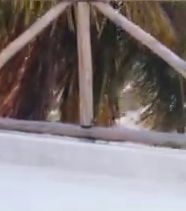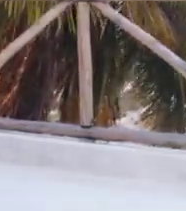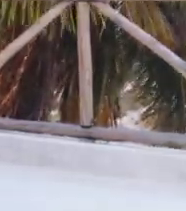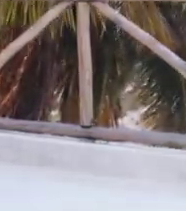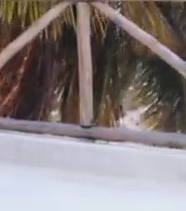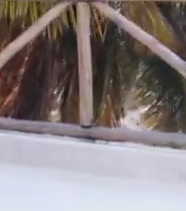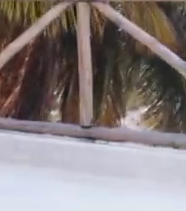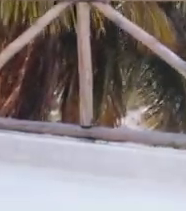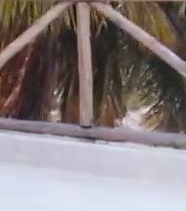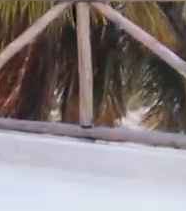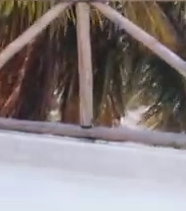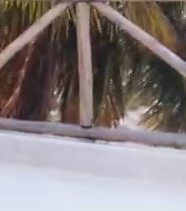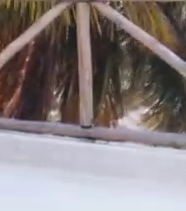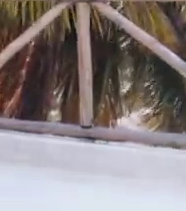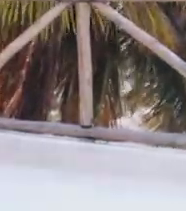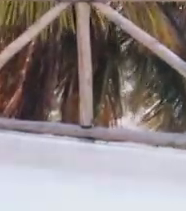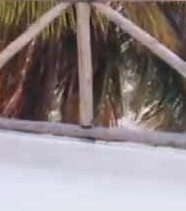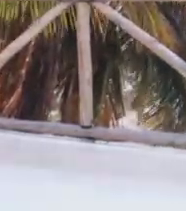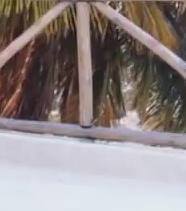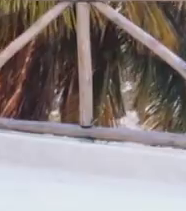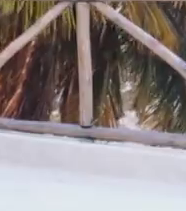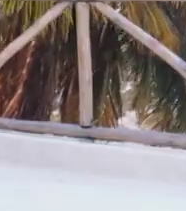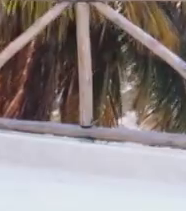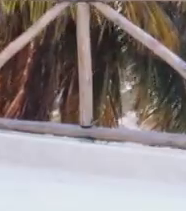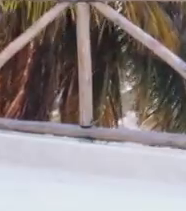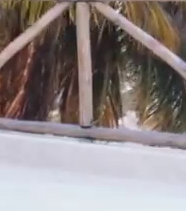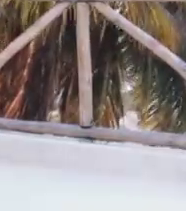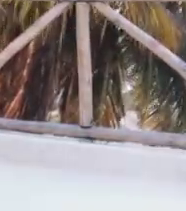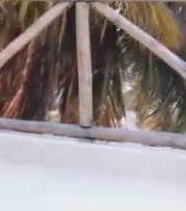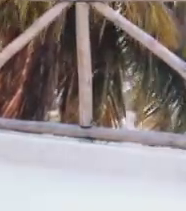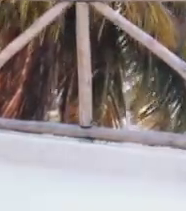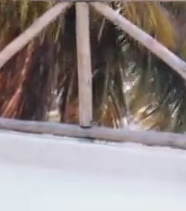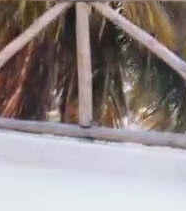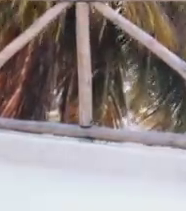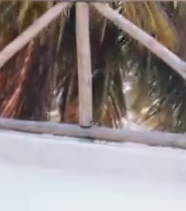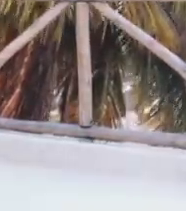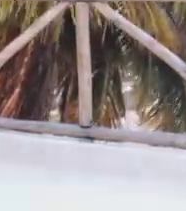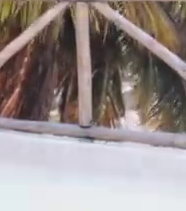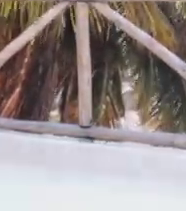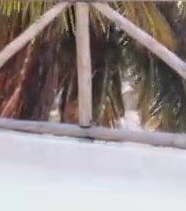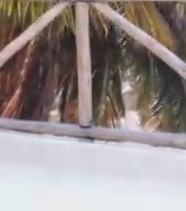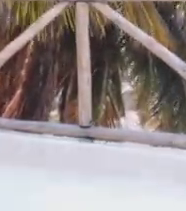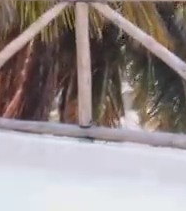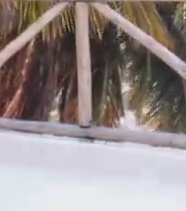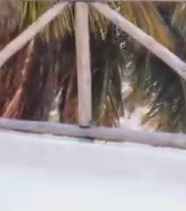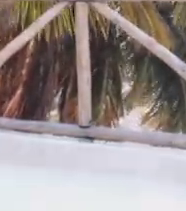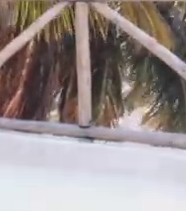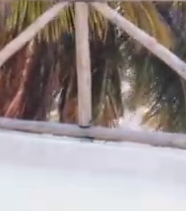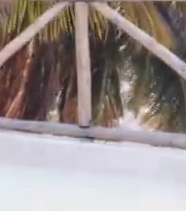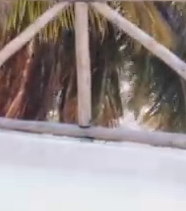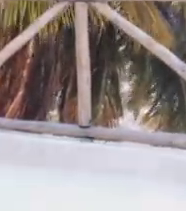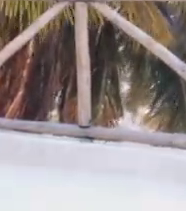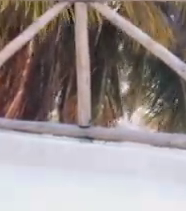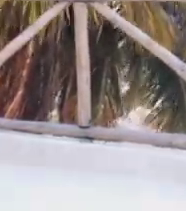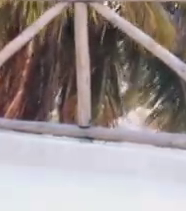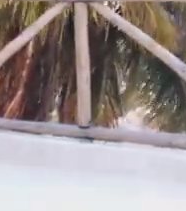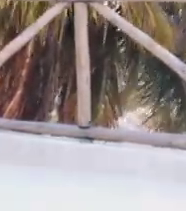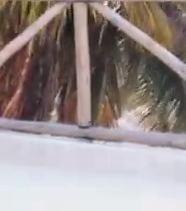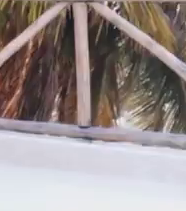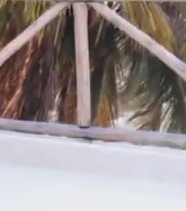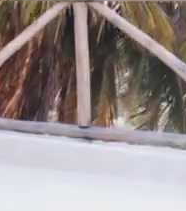seis, siete, ocho. Flexionamos las rodillas, dos, tres, cuatro,